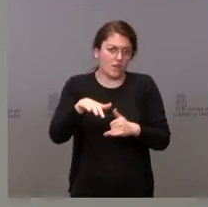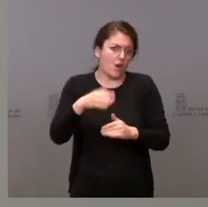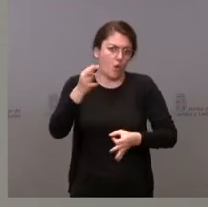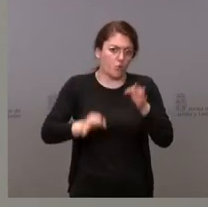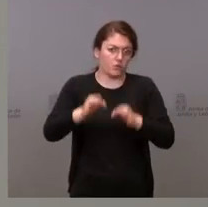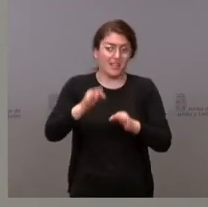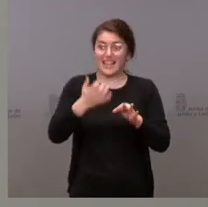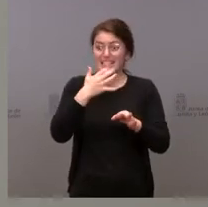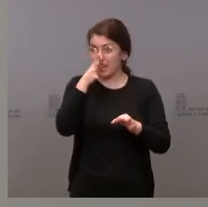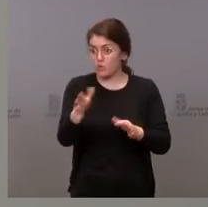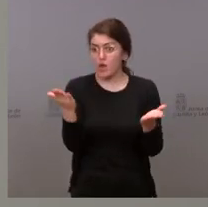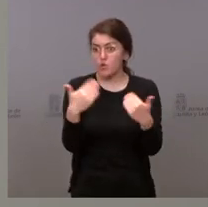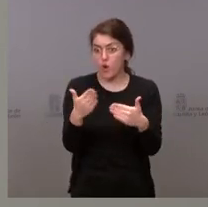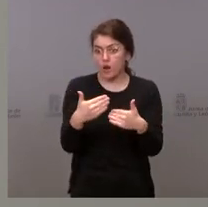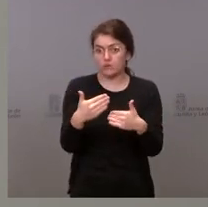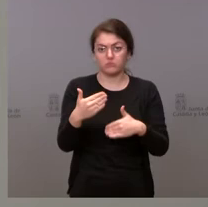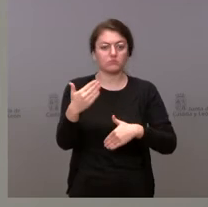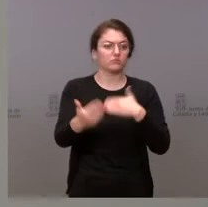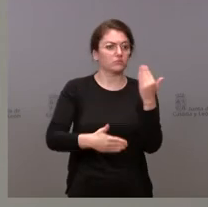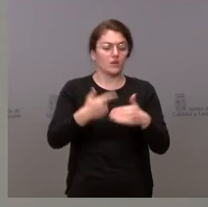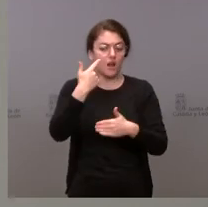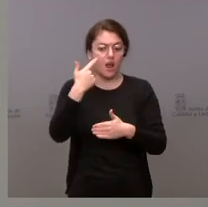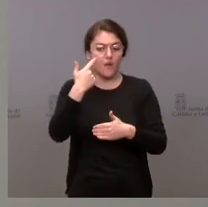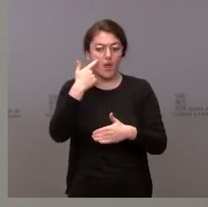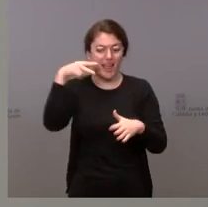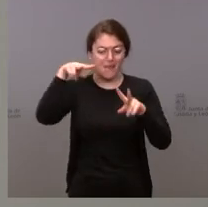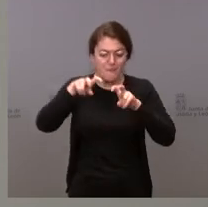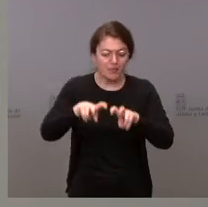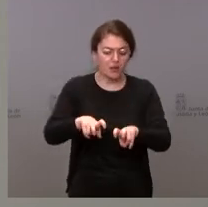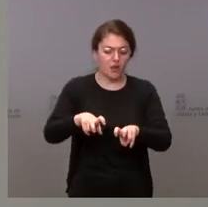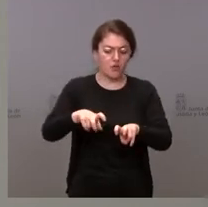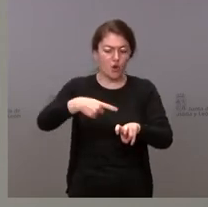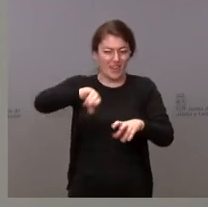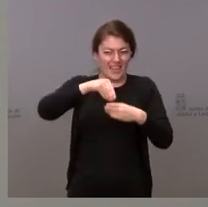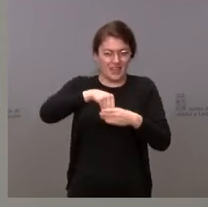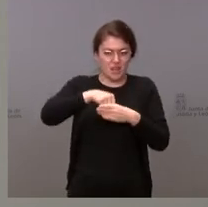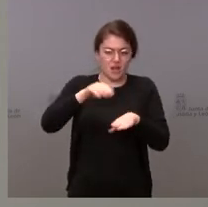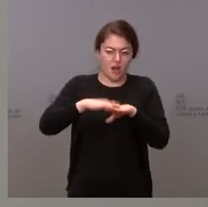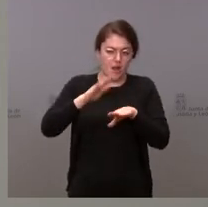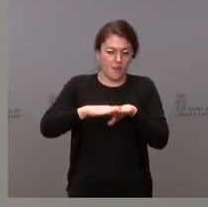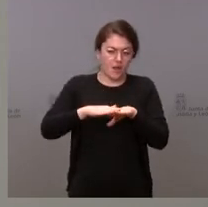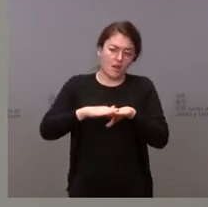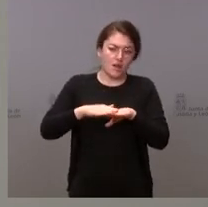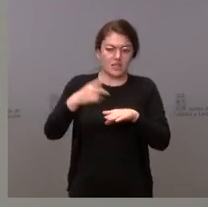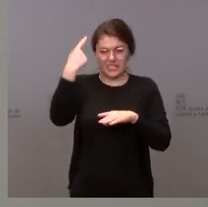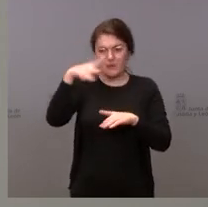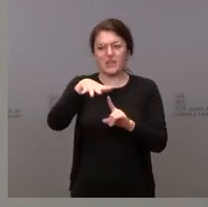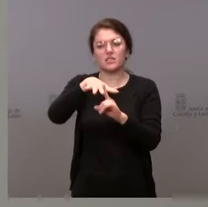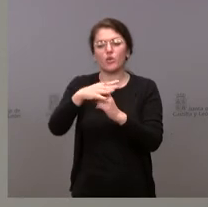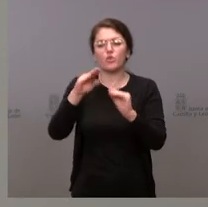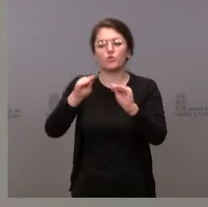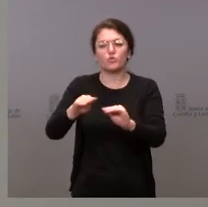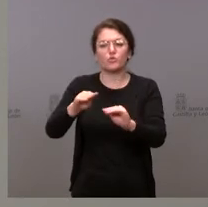abrir una investigación interna para ver cuál es qué circunstancias se han dado en relación con el fallecimiento de esta persona que como digo